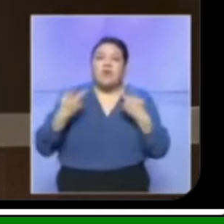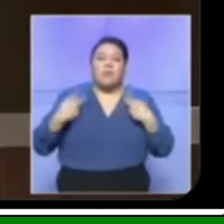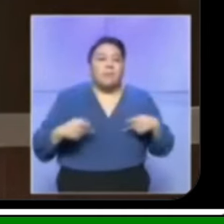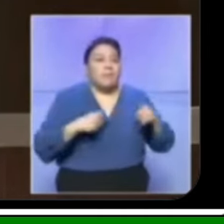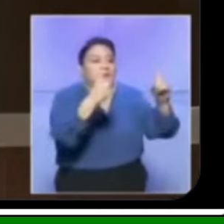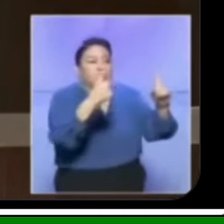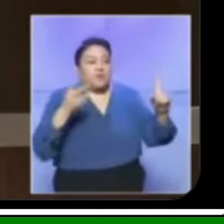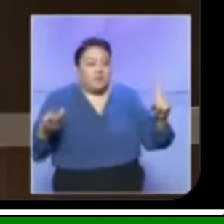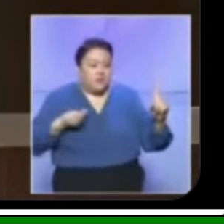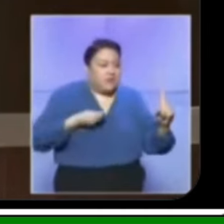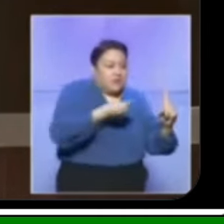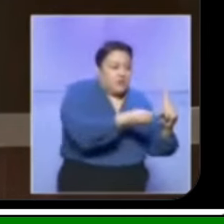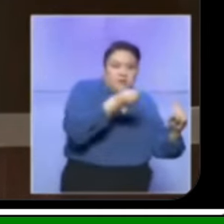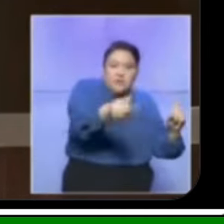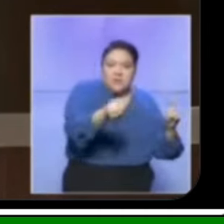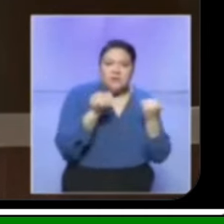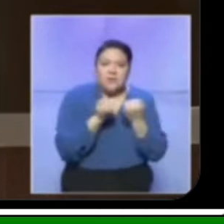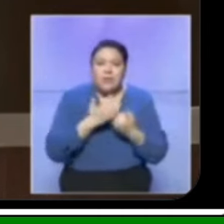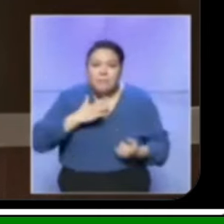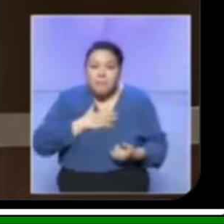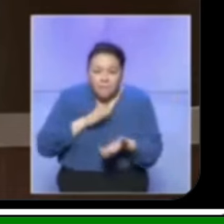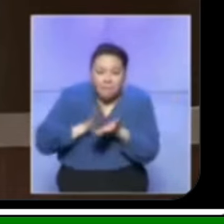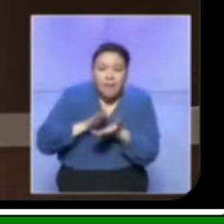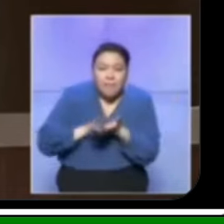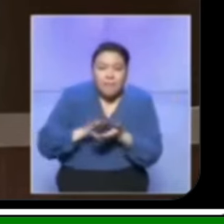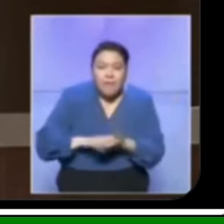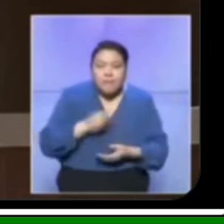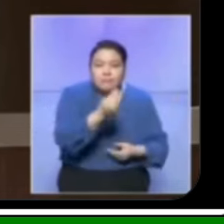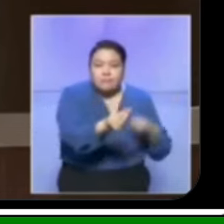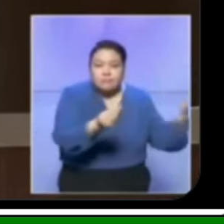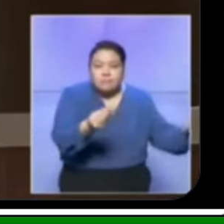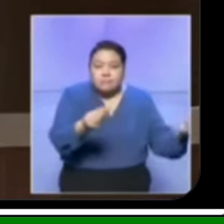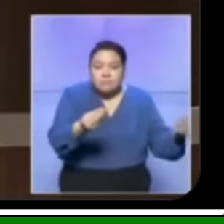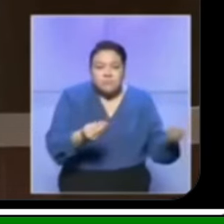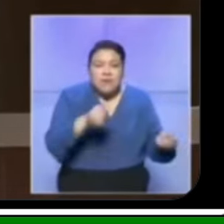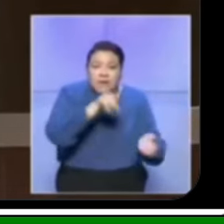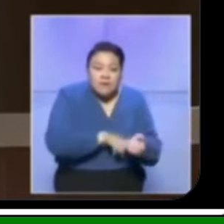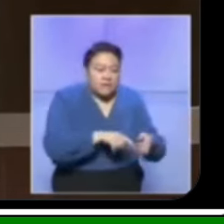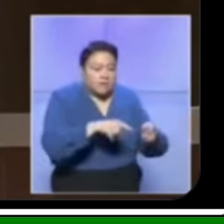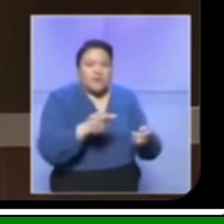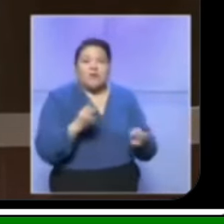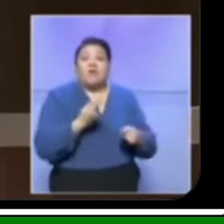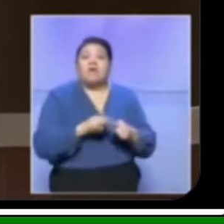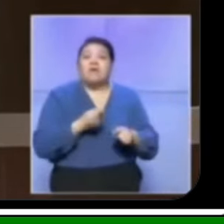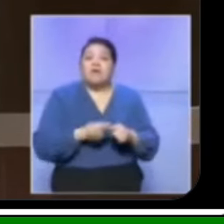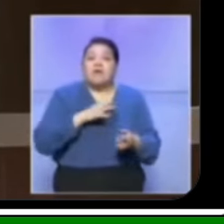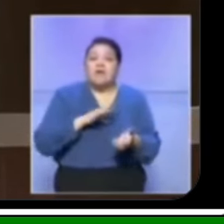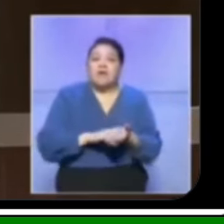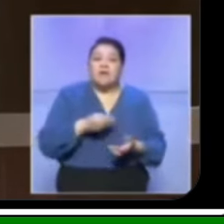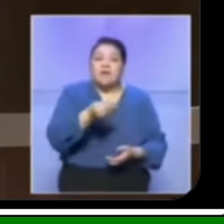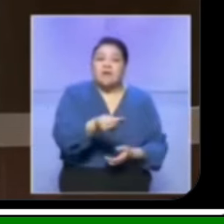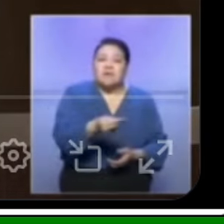hace. Y seguramente fue Rodríguez Mondragón el que la filtró, ya que votó a favor de García Cabeza de